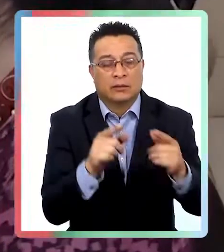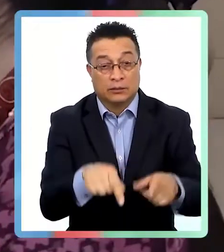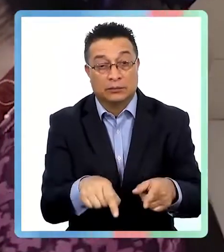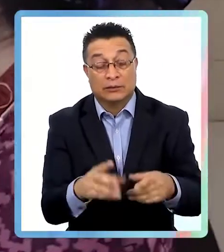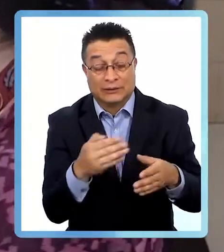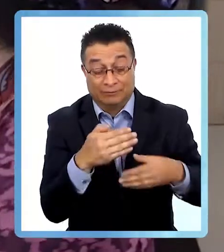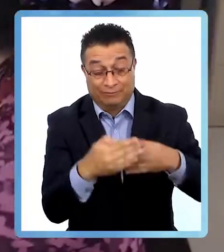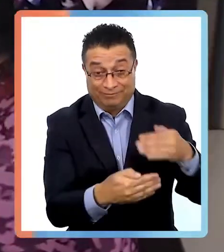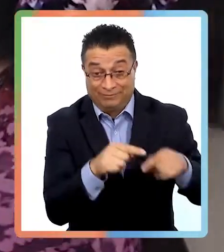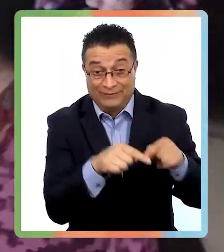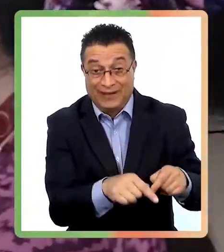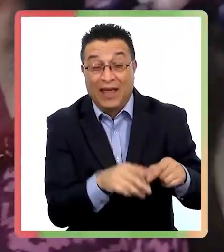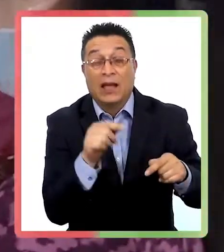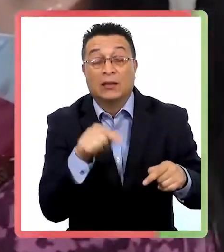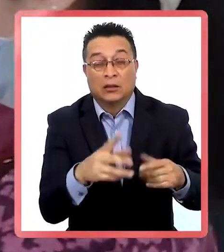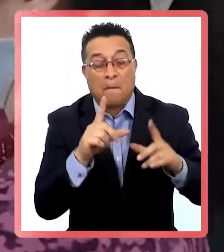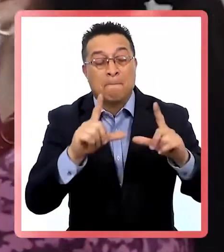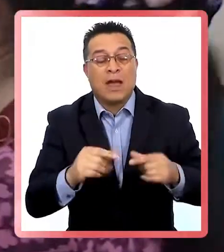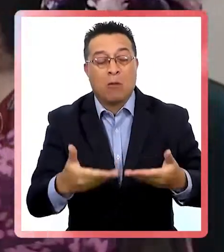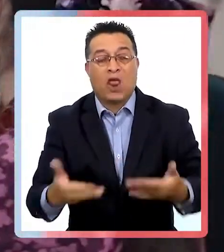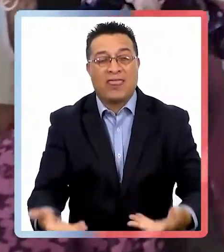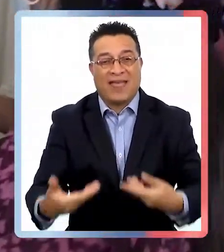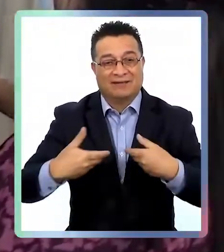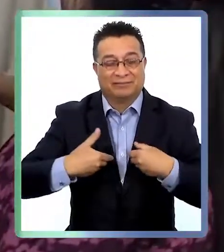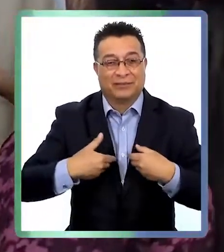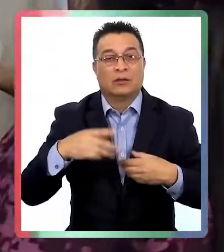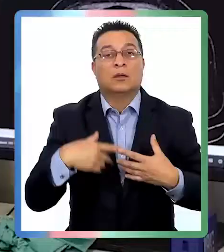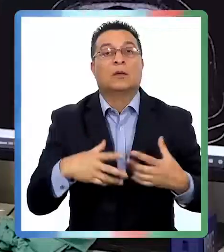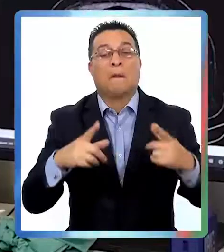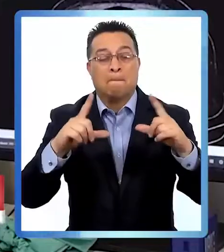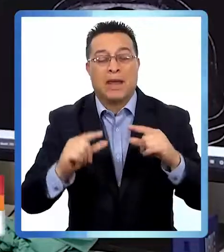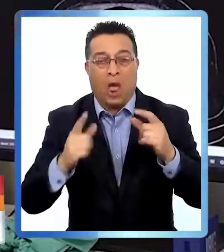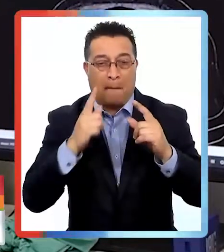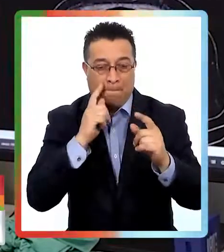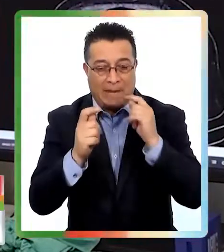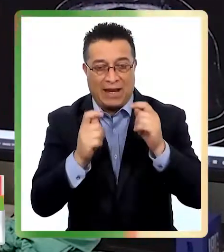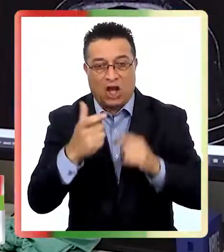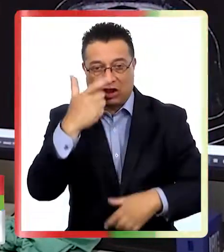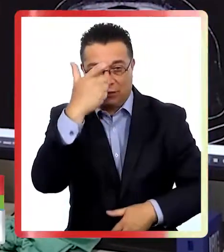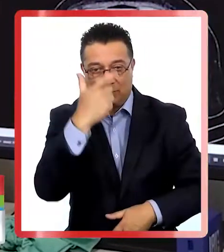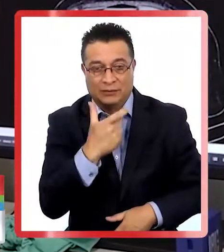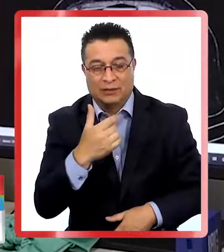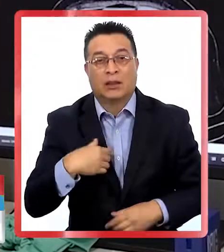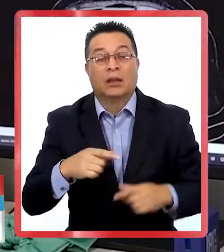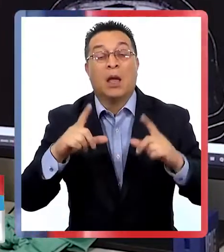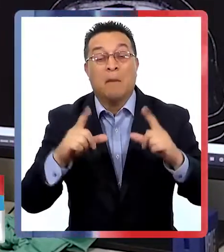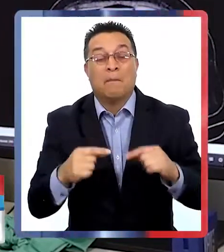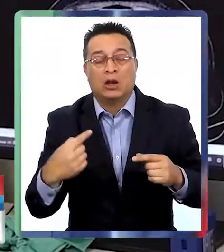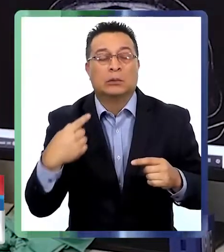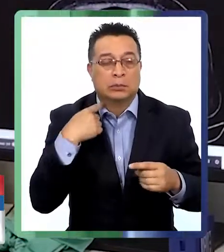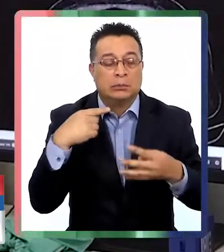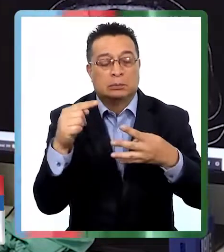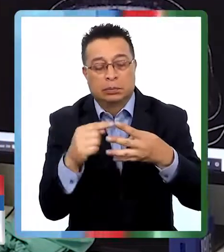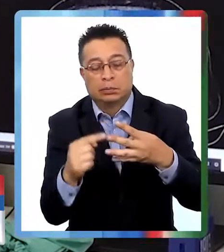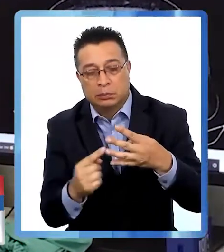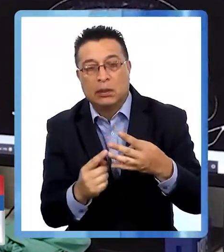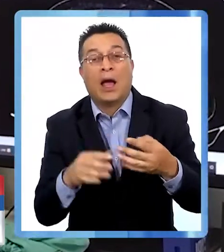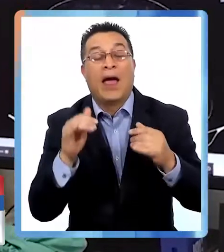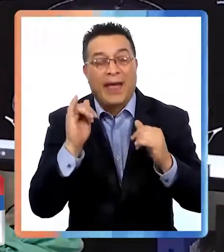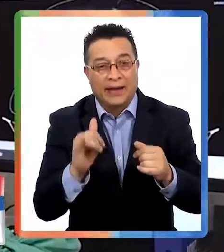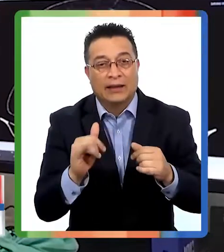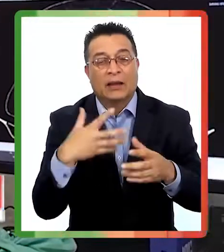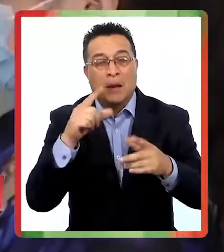procedimientos al ser mínimamente invasivos de relativo menor riesgo con menos comorbilidades y también con